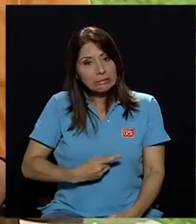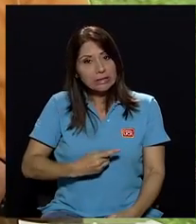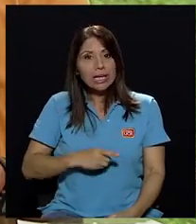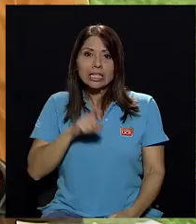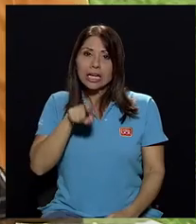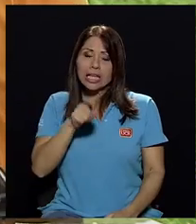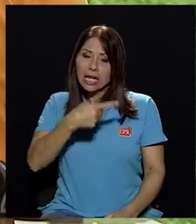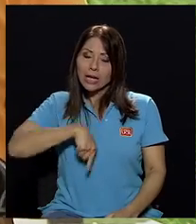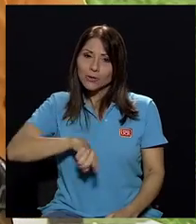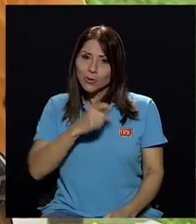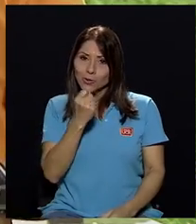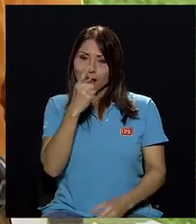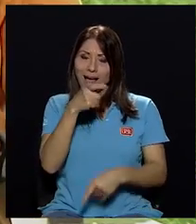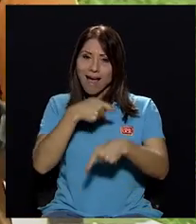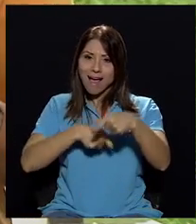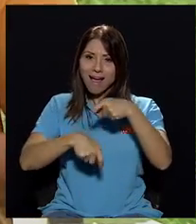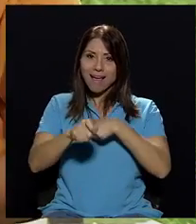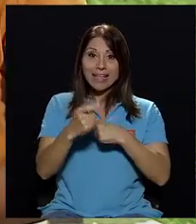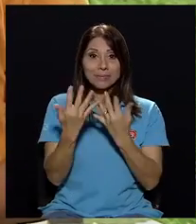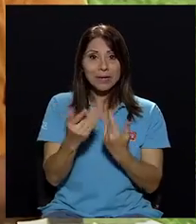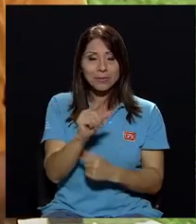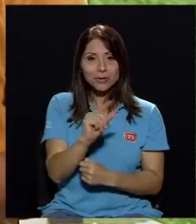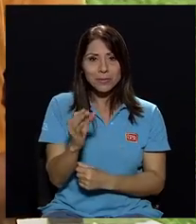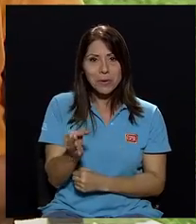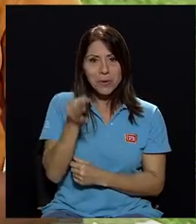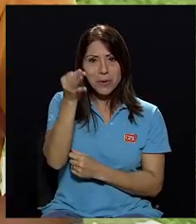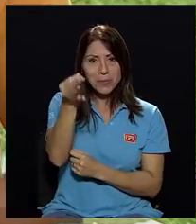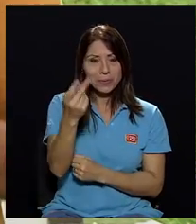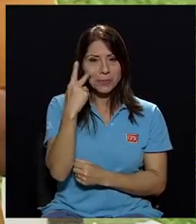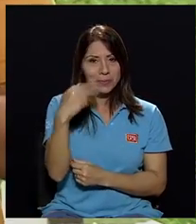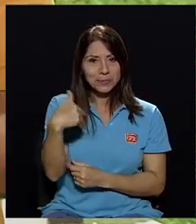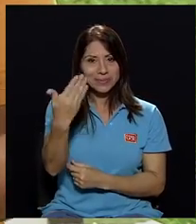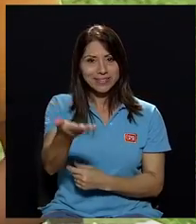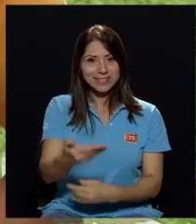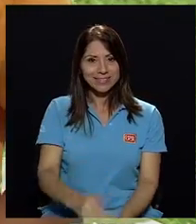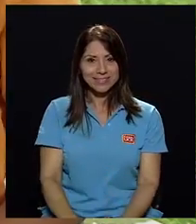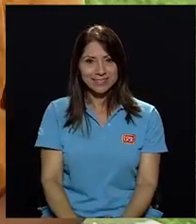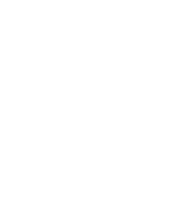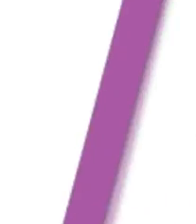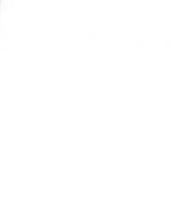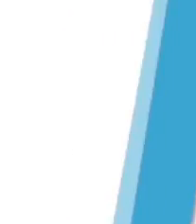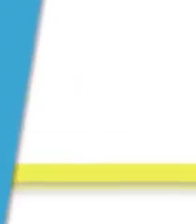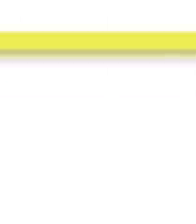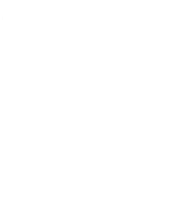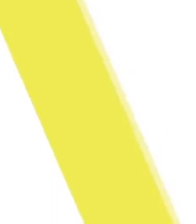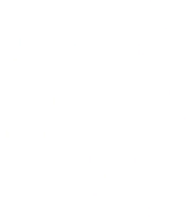requiere de nuestra empatía y comprensión. Los esperamos la próxima semana. Hasta pronto.